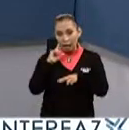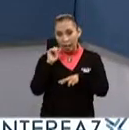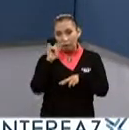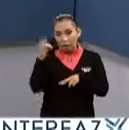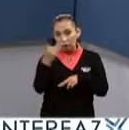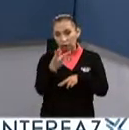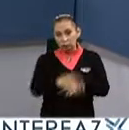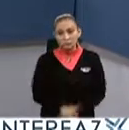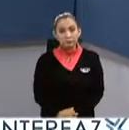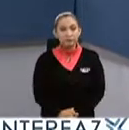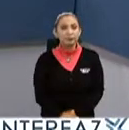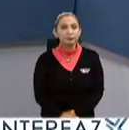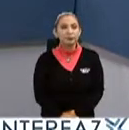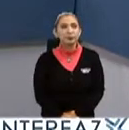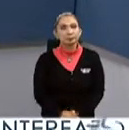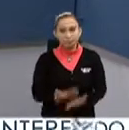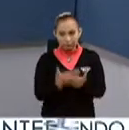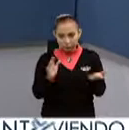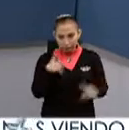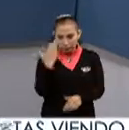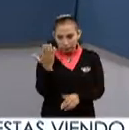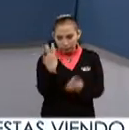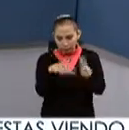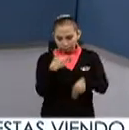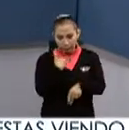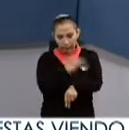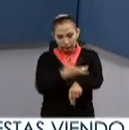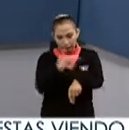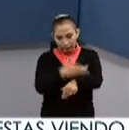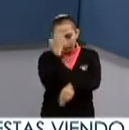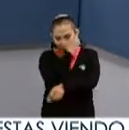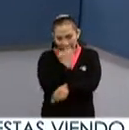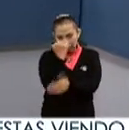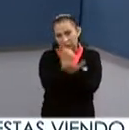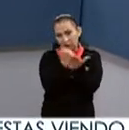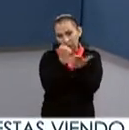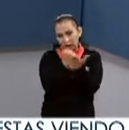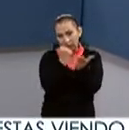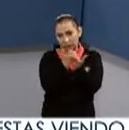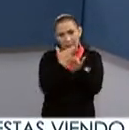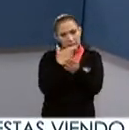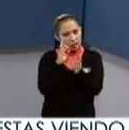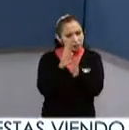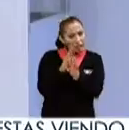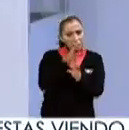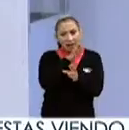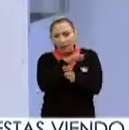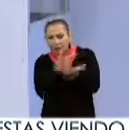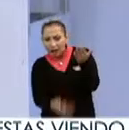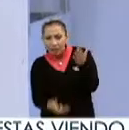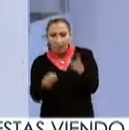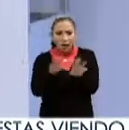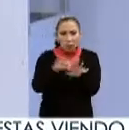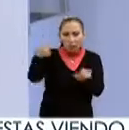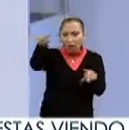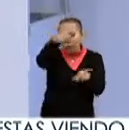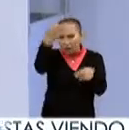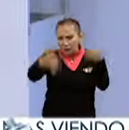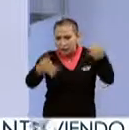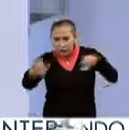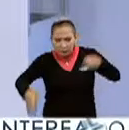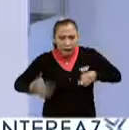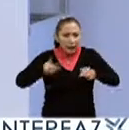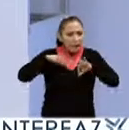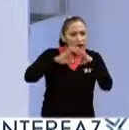tú, Kevin? Pues mira, ahora viene un proceso de evaluación necesario, ¿no? ¿Qué salió bien, qué salió mal, cómo fue la aceptación,